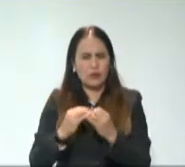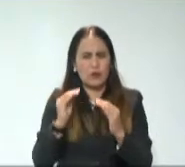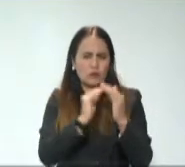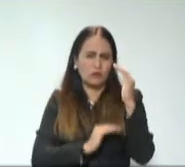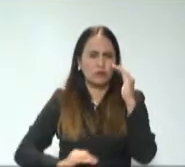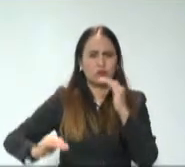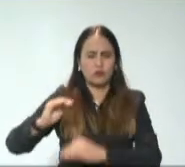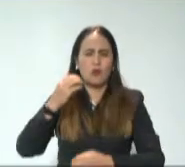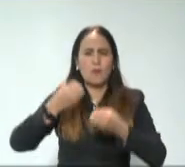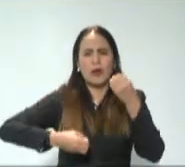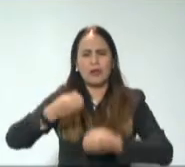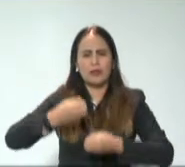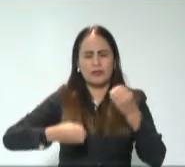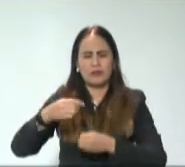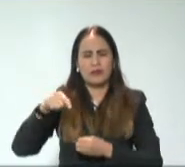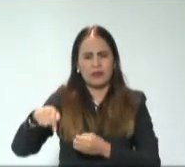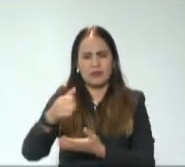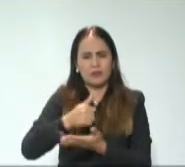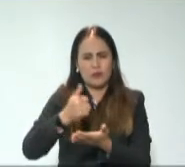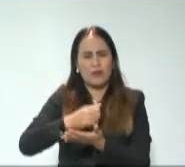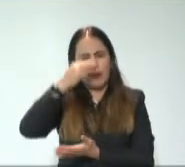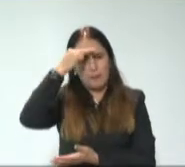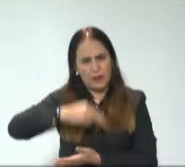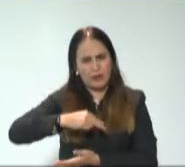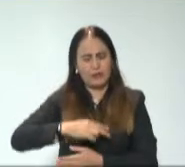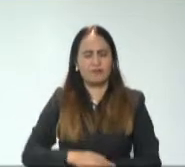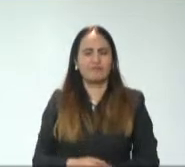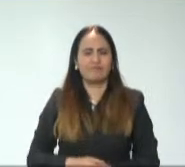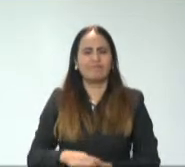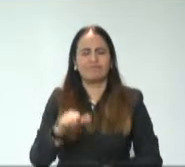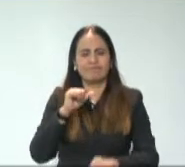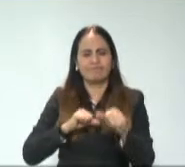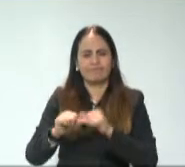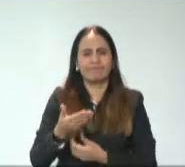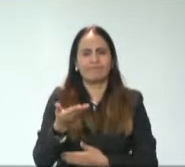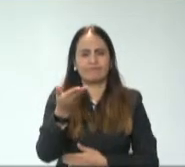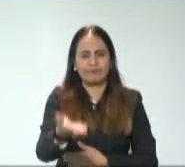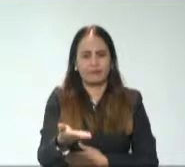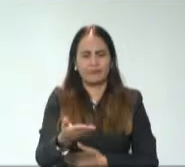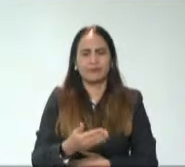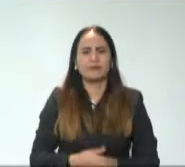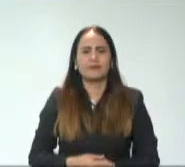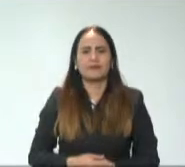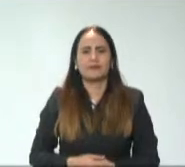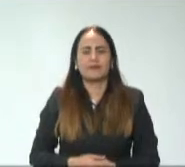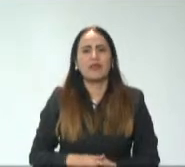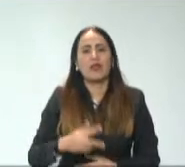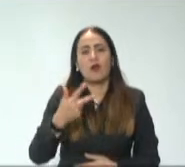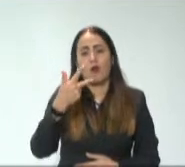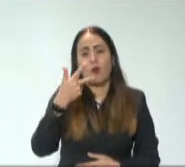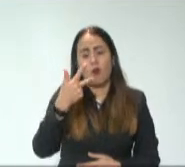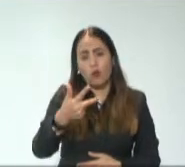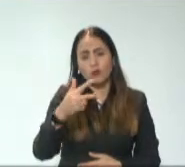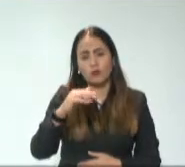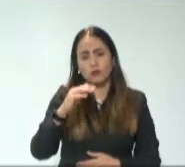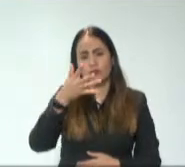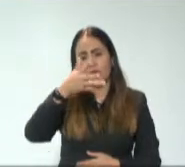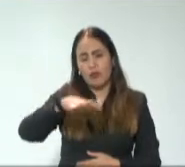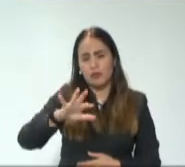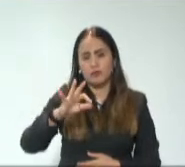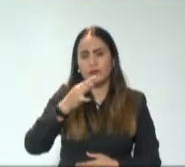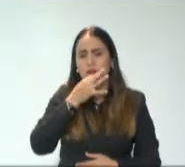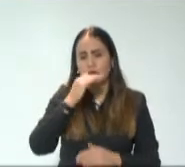justicia del Distrito Federal adelante ministro le cedemos el uso de la voz de 8 a 10 minutos